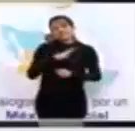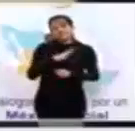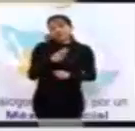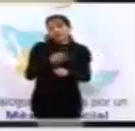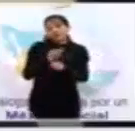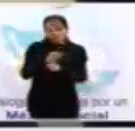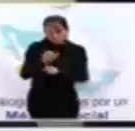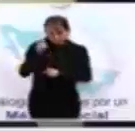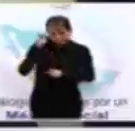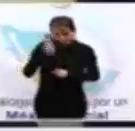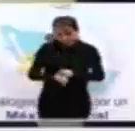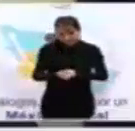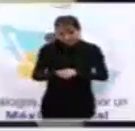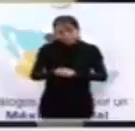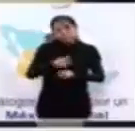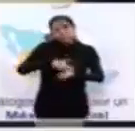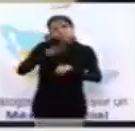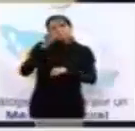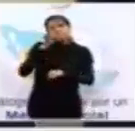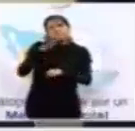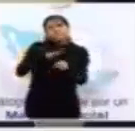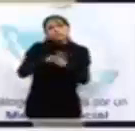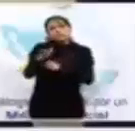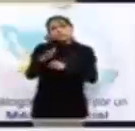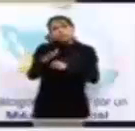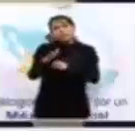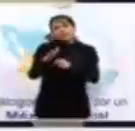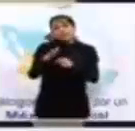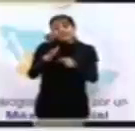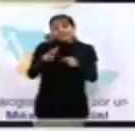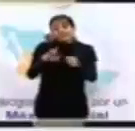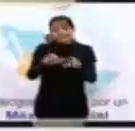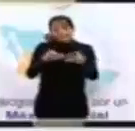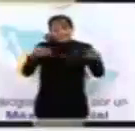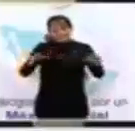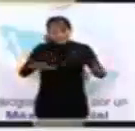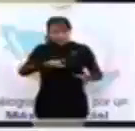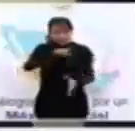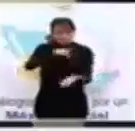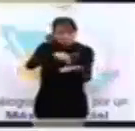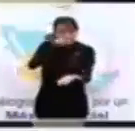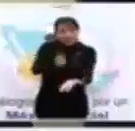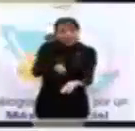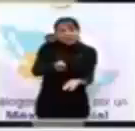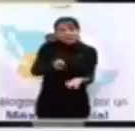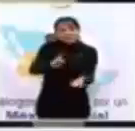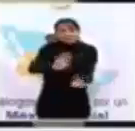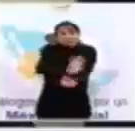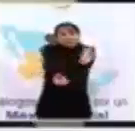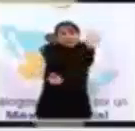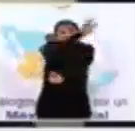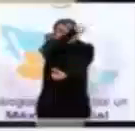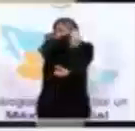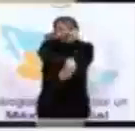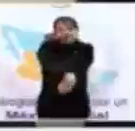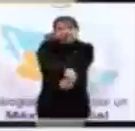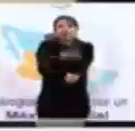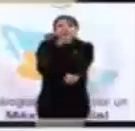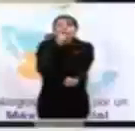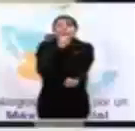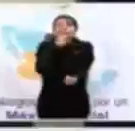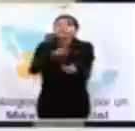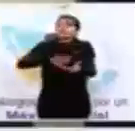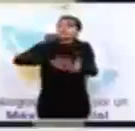necesidad de considerar que el territorio es integral, que tenemos que superar esta dicotomía urbano-rural y